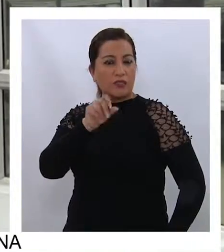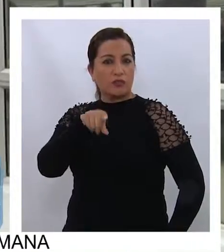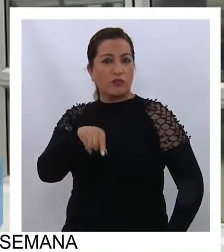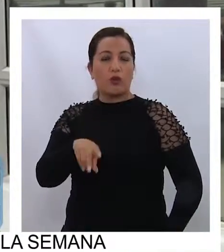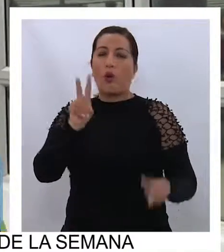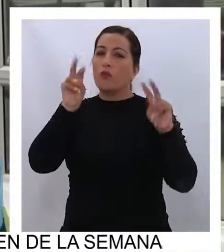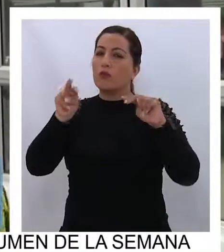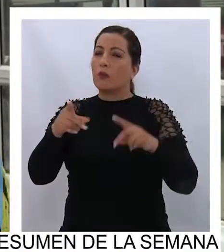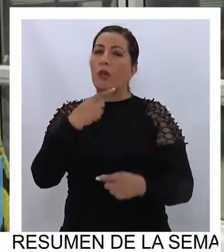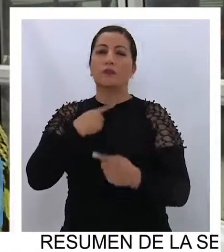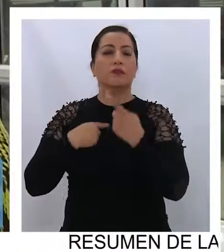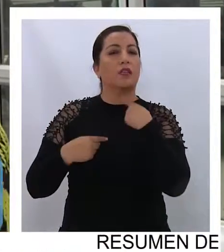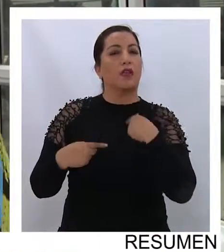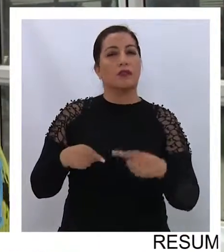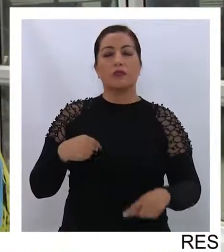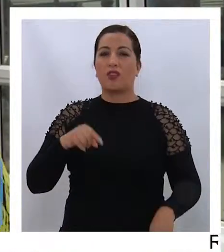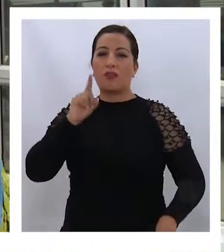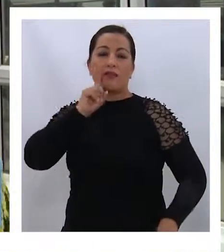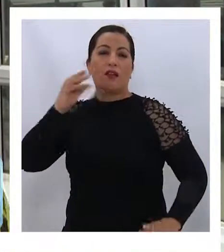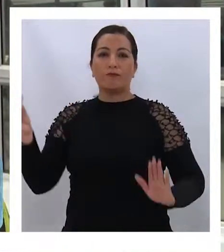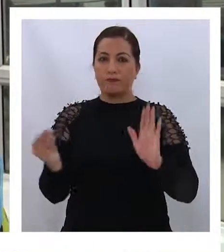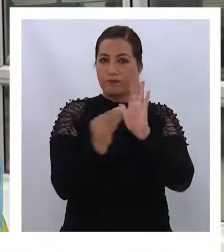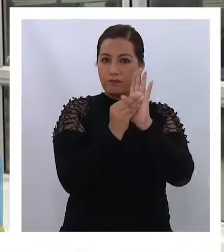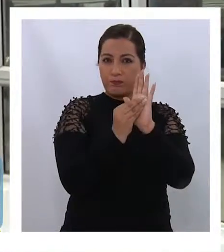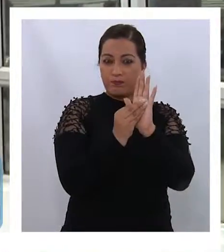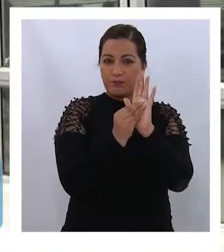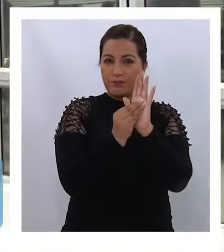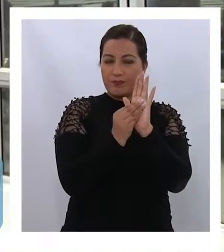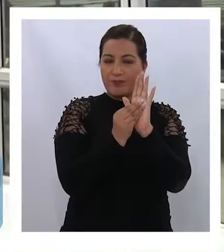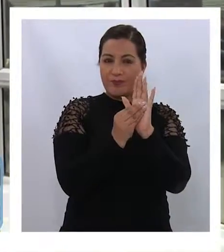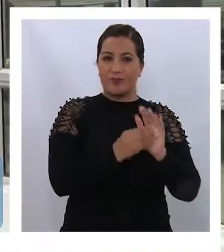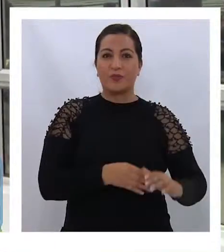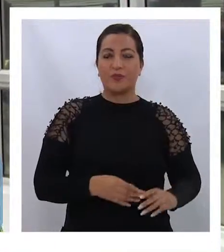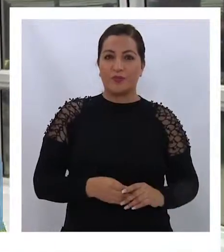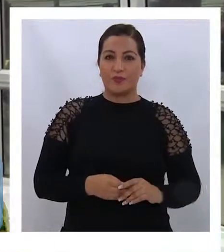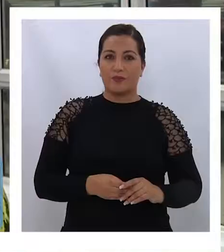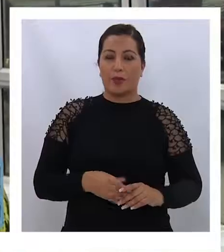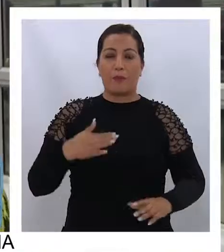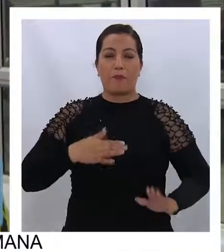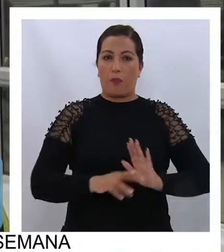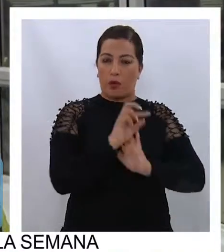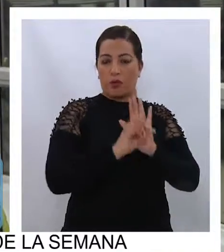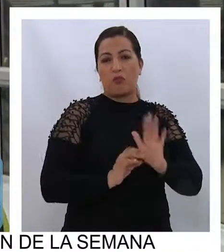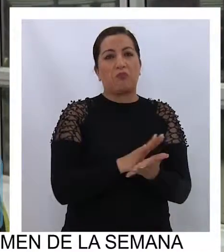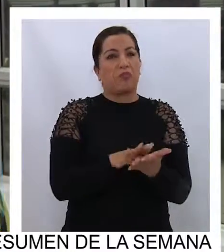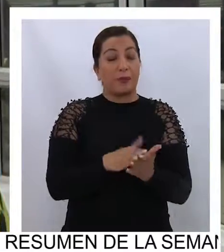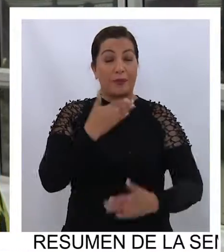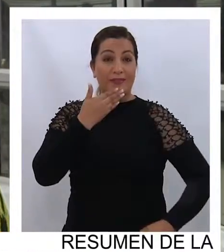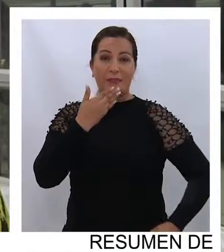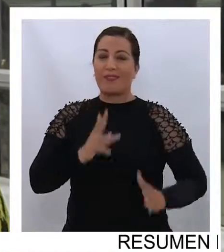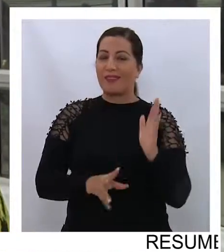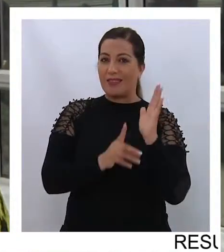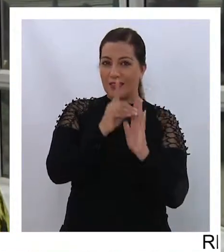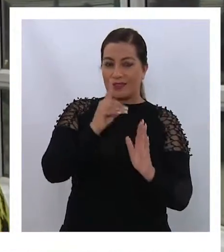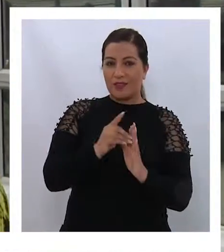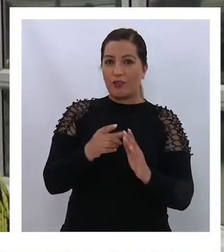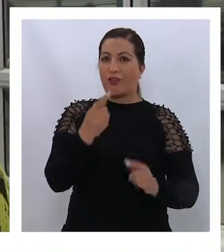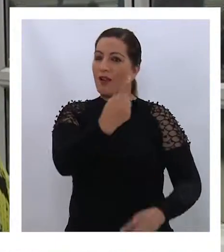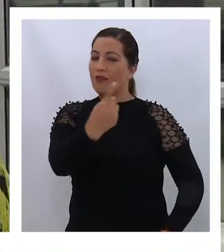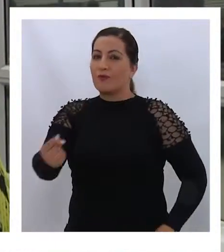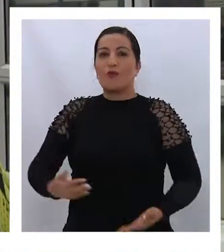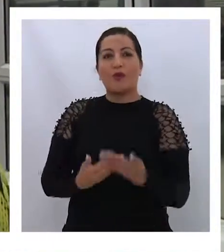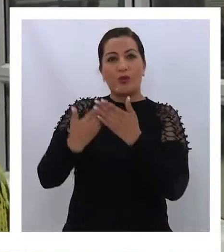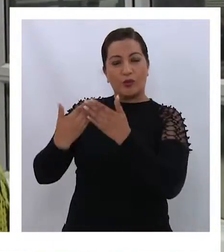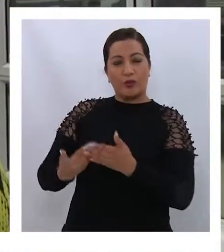mucho rato, que nosotros lo venimos incorporando en nuestros proyectos, por ejemplo, pero también en el desarrollo de nuestros estudiantes